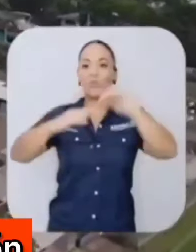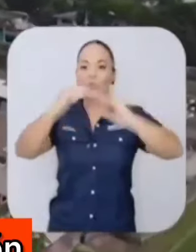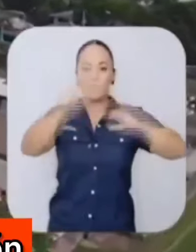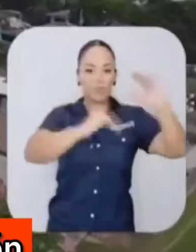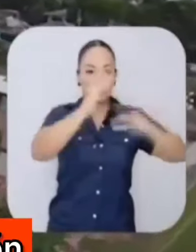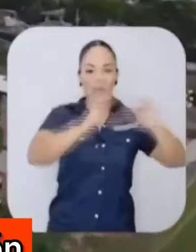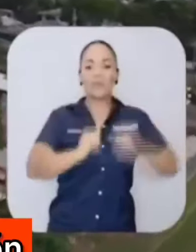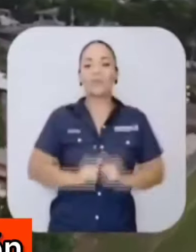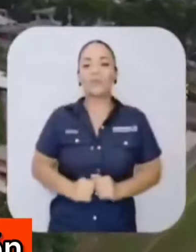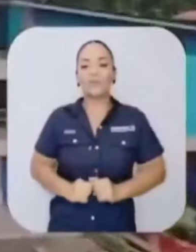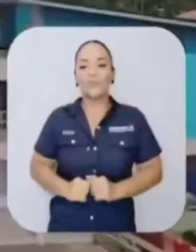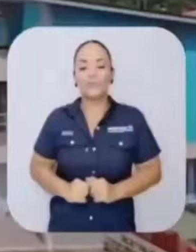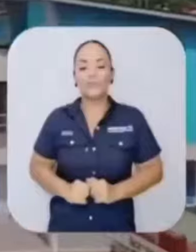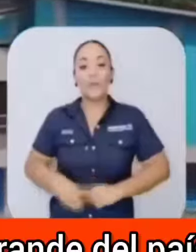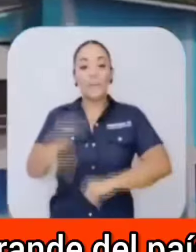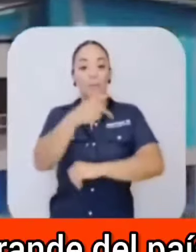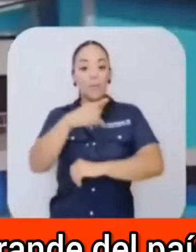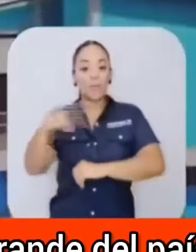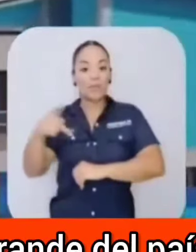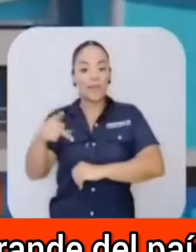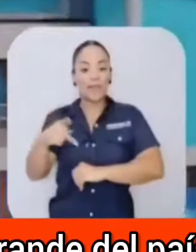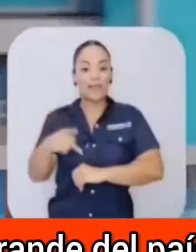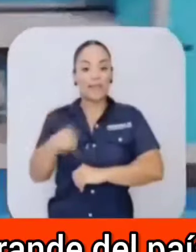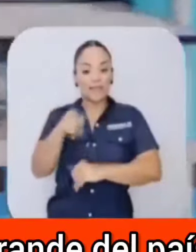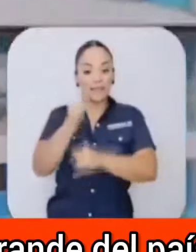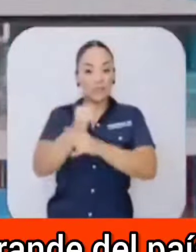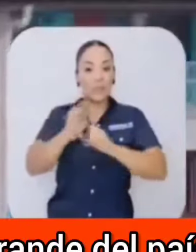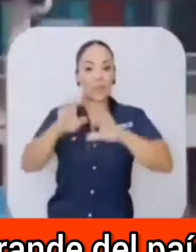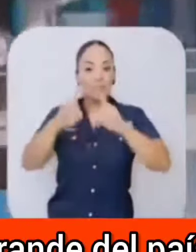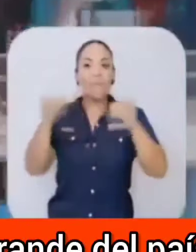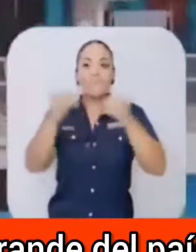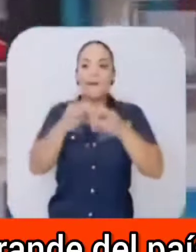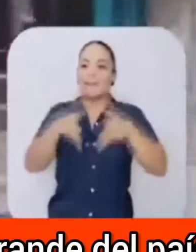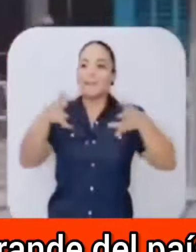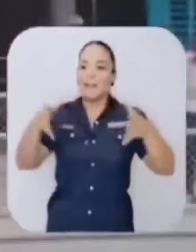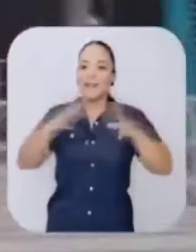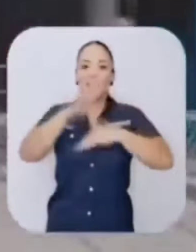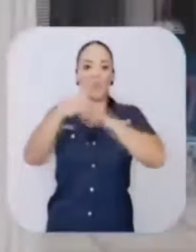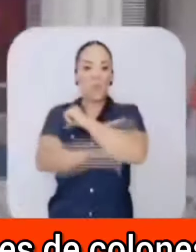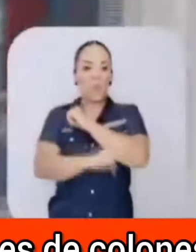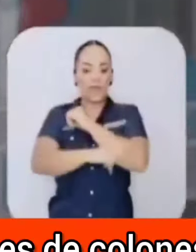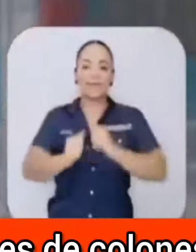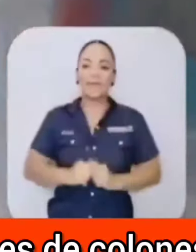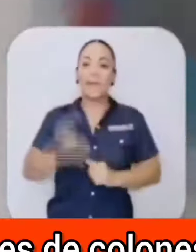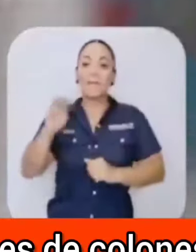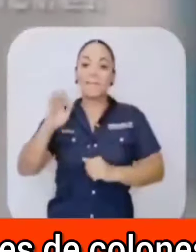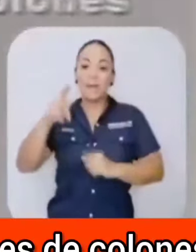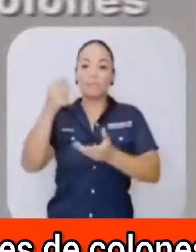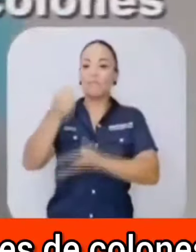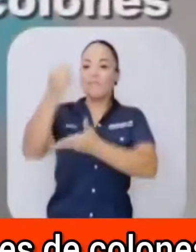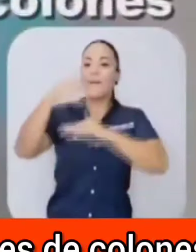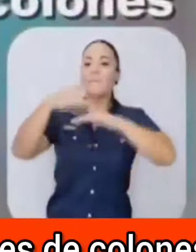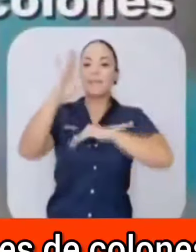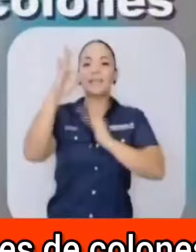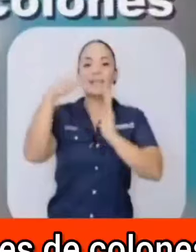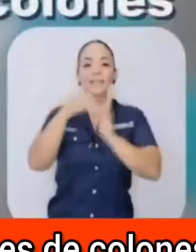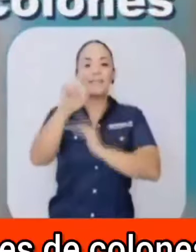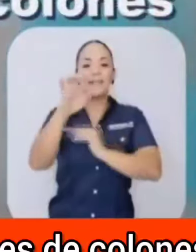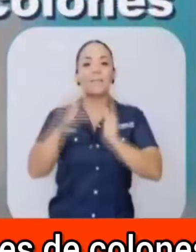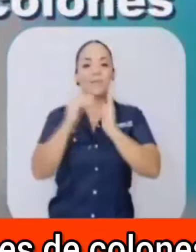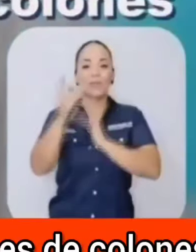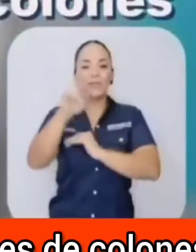cuadrados de construcción. Punta Arenas tiene el centro educativo más grande del país, en el cual el MEP invirtió más de